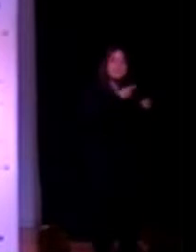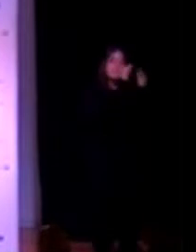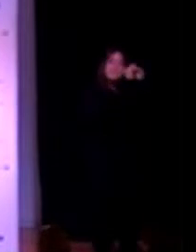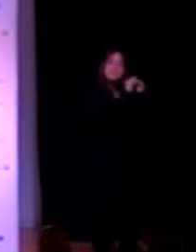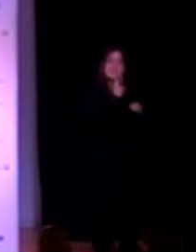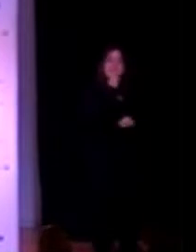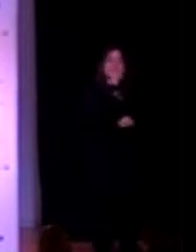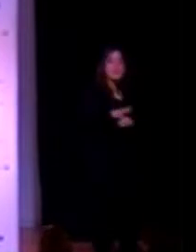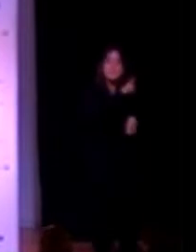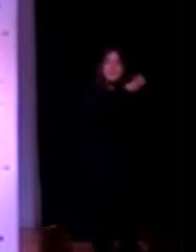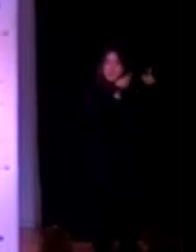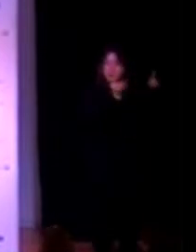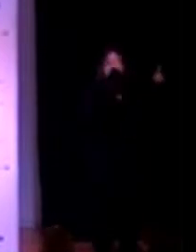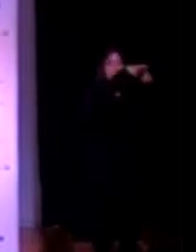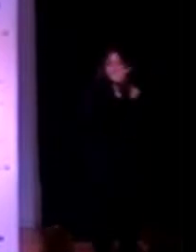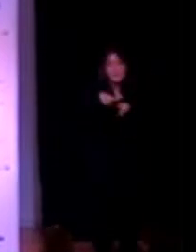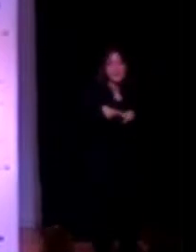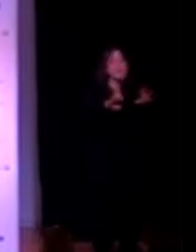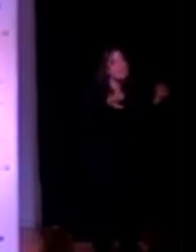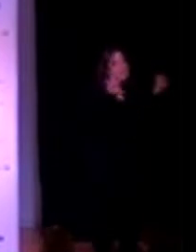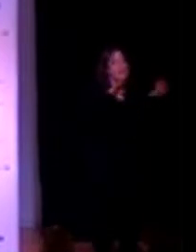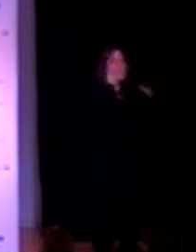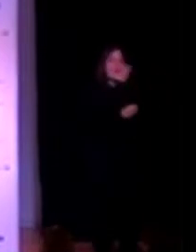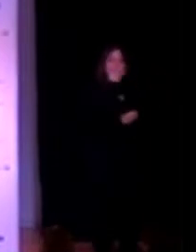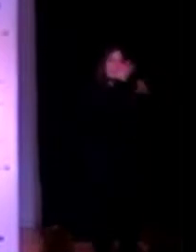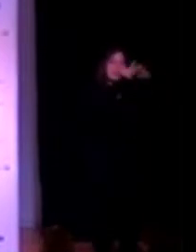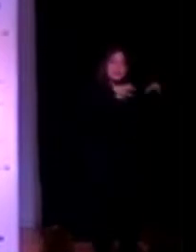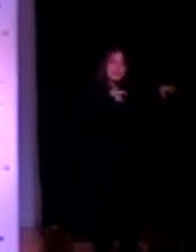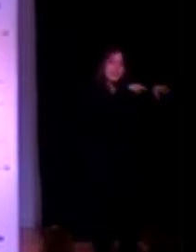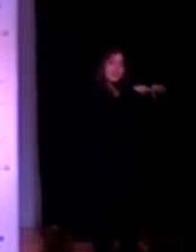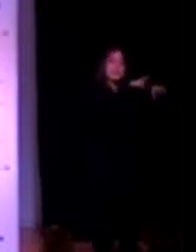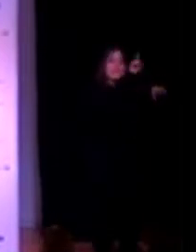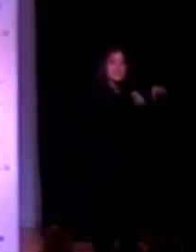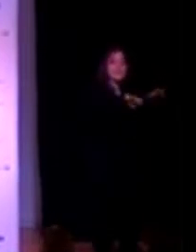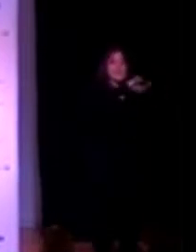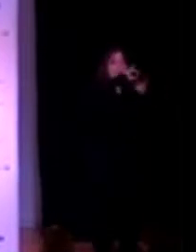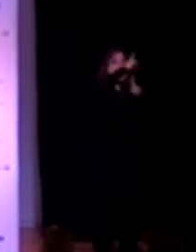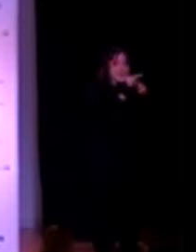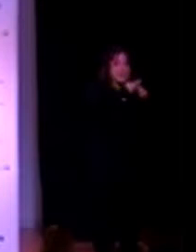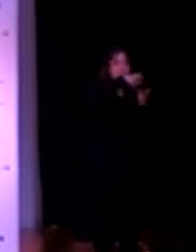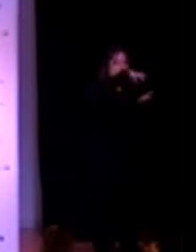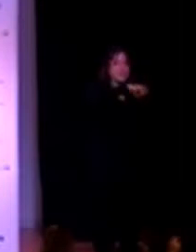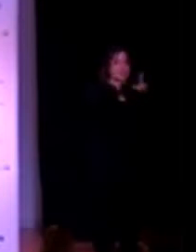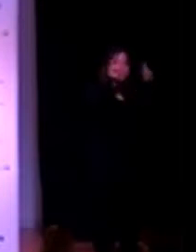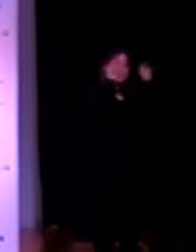segregados centros de educación especial servicios de diagnóstico e